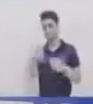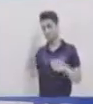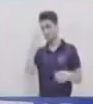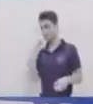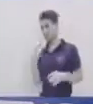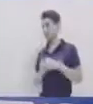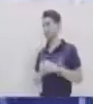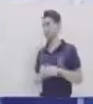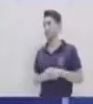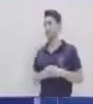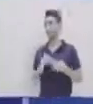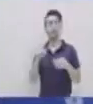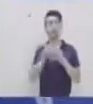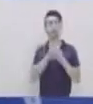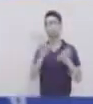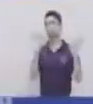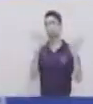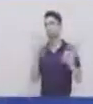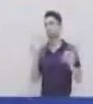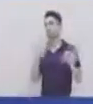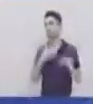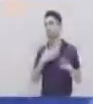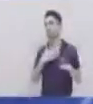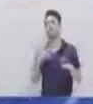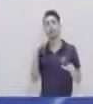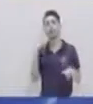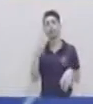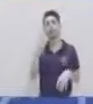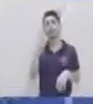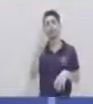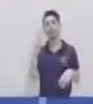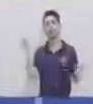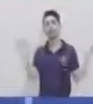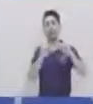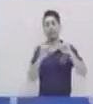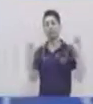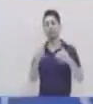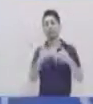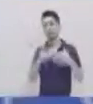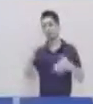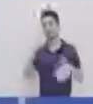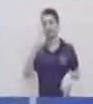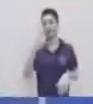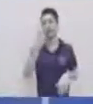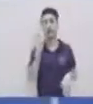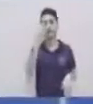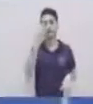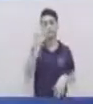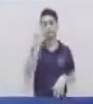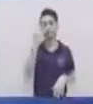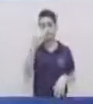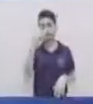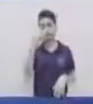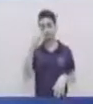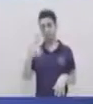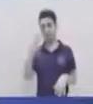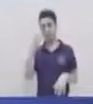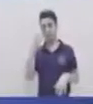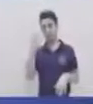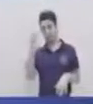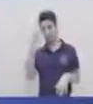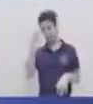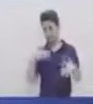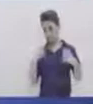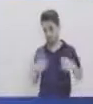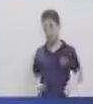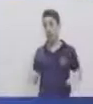y regreso. Con esto hemos terminado lo que es nuestra secuencia de 3 ejercicios para el desarrollo de nuestra resistencia. Ahora